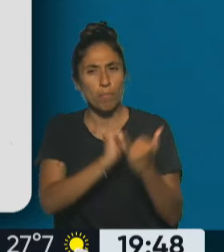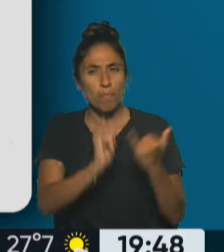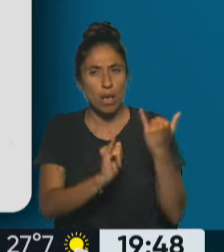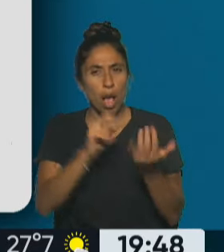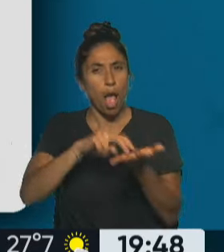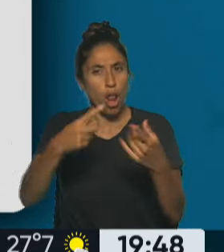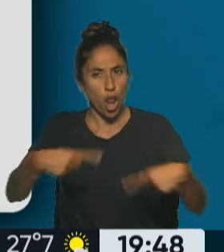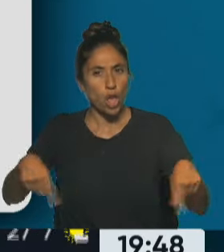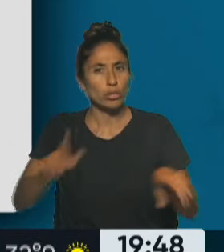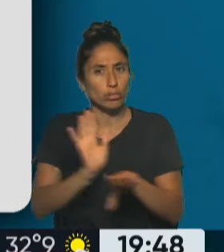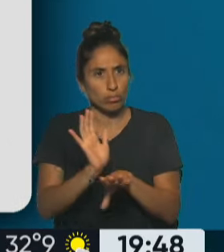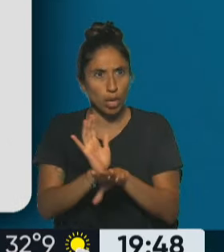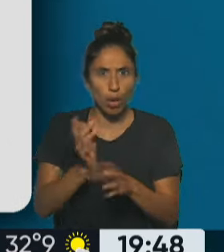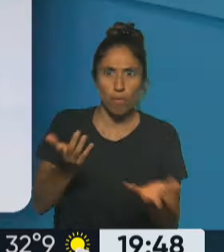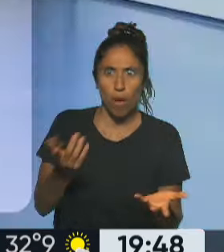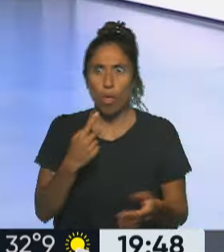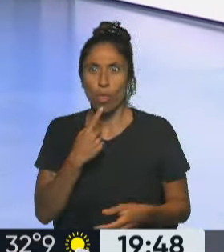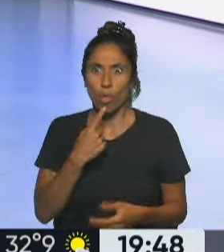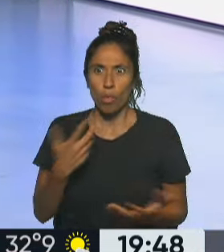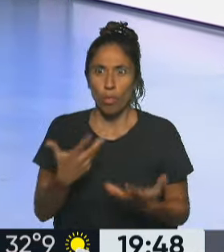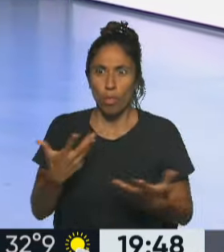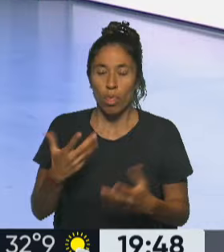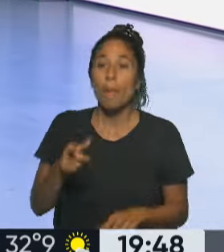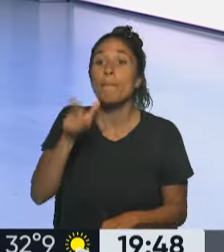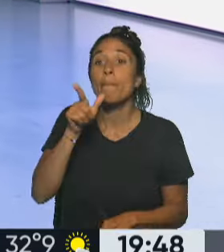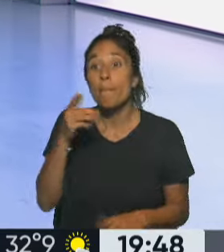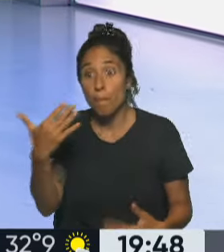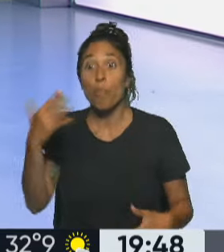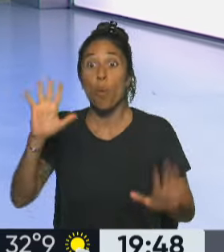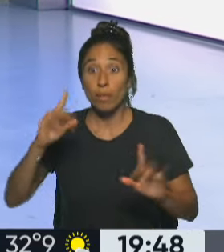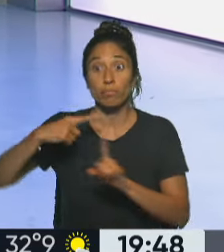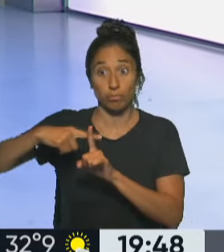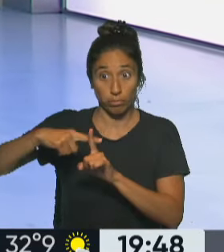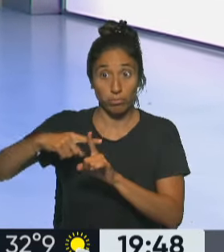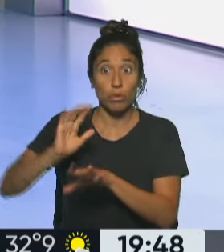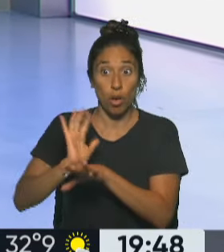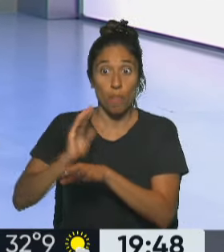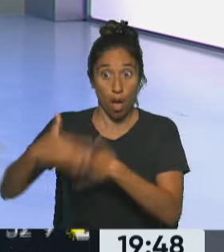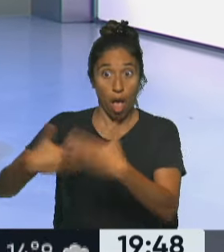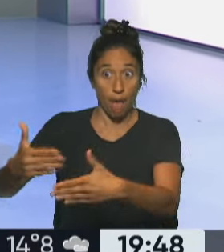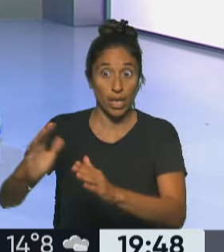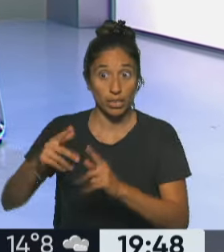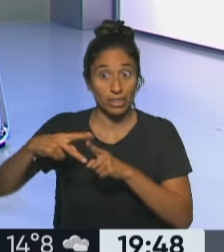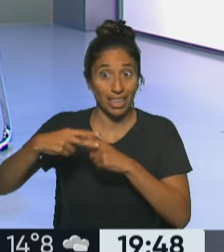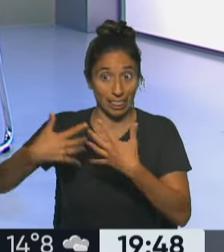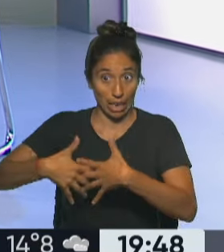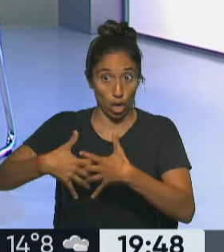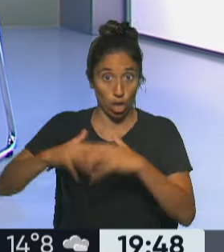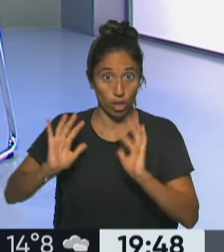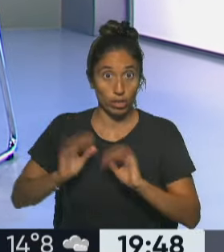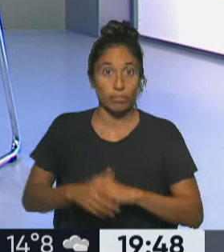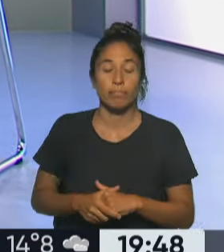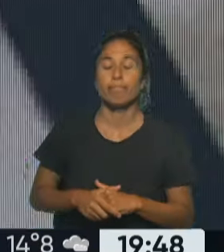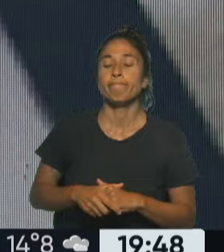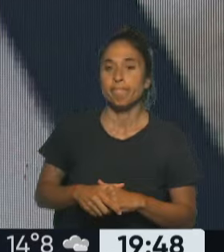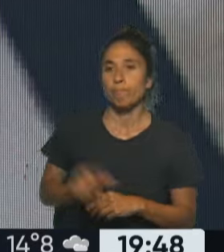también polémica controversias pero si es algo positivo por supuesto que es un avance a ver conozcamos un poquito Vamos a repasar